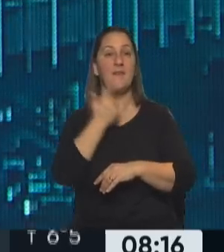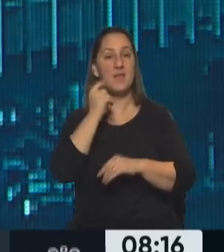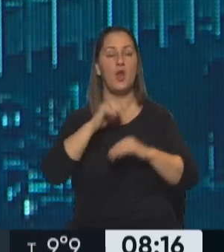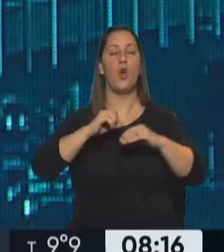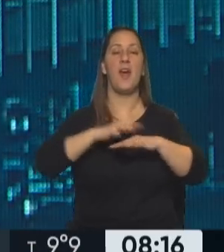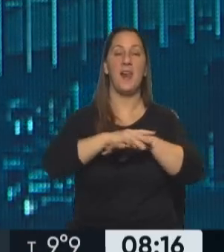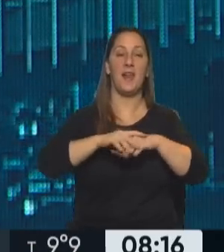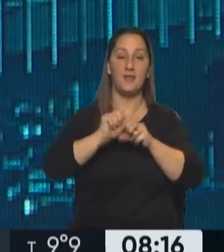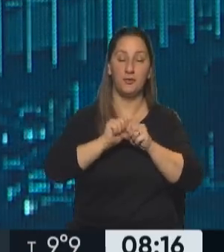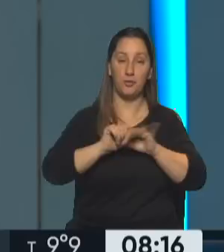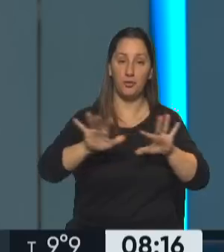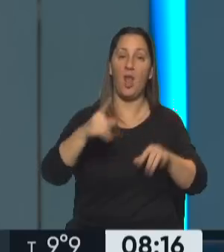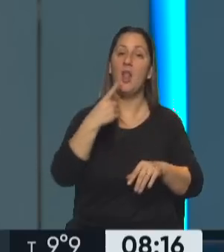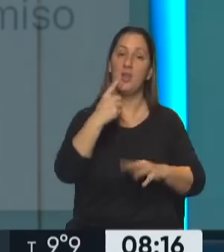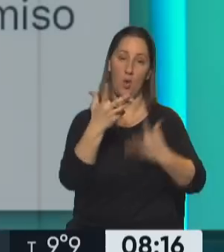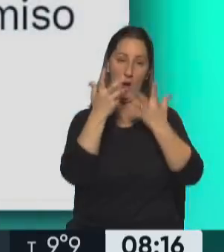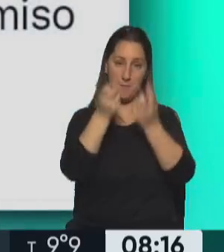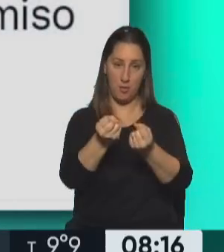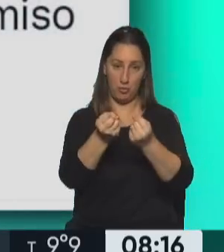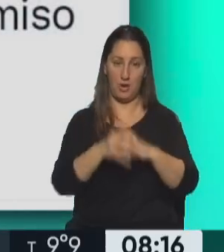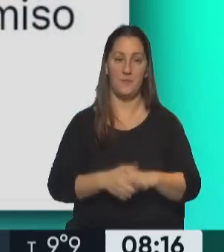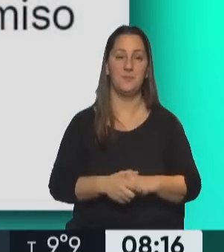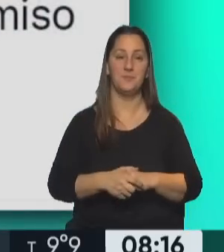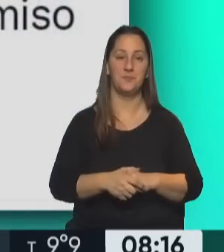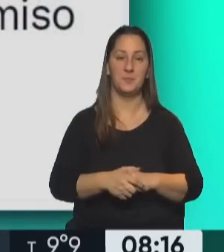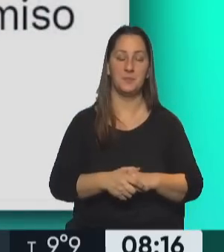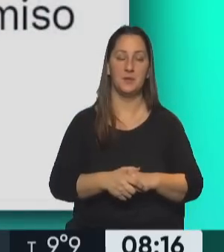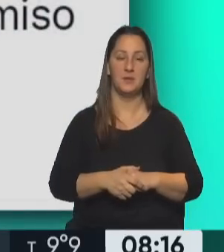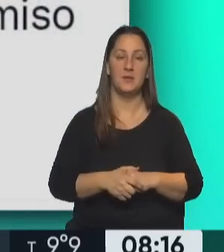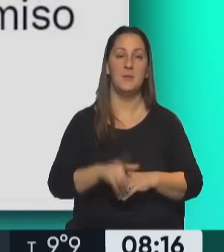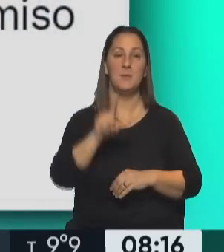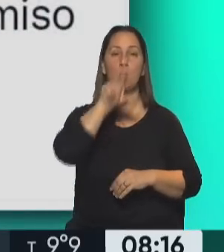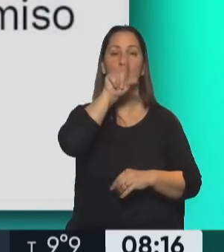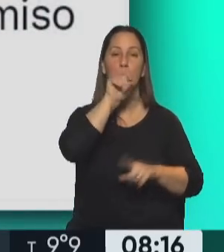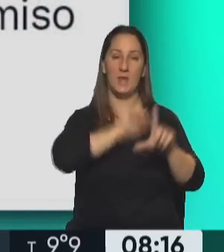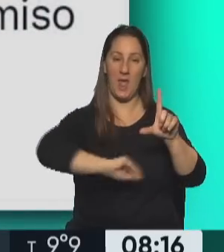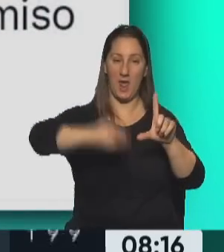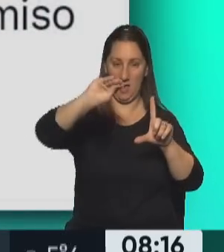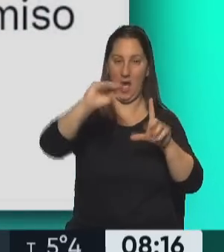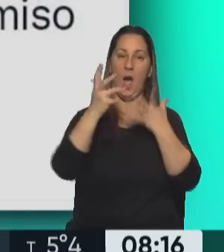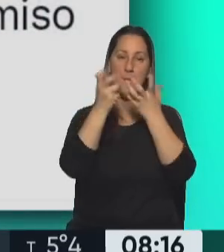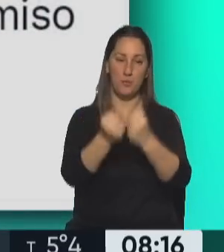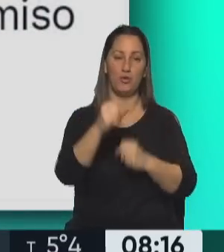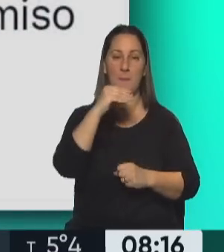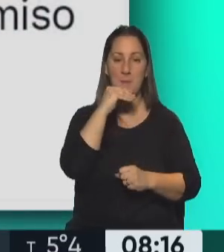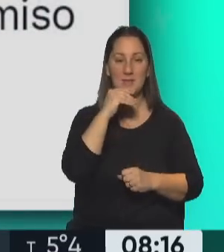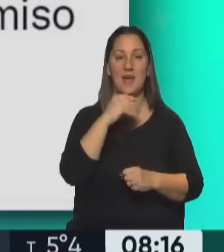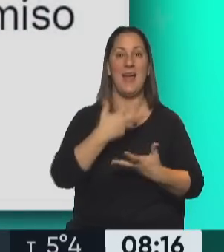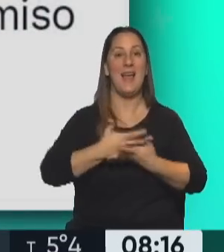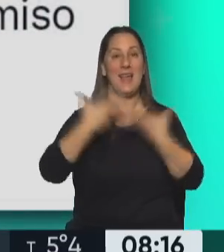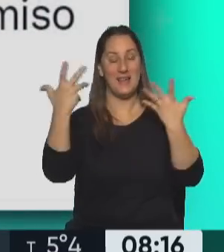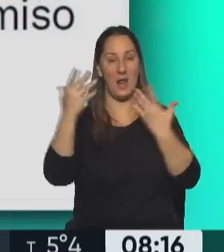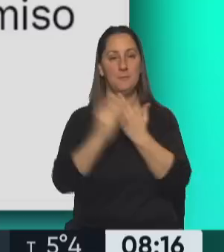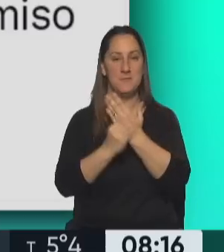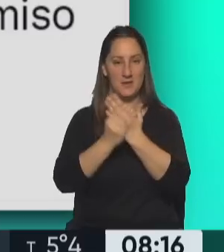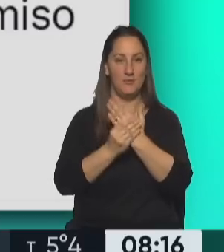sociales manifestó su respaldo. Exactamente, apoyó abiertamente a través de su cuenta de Twitter a Sergio Massa, ahora superministro de